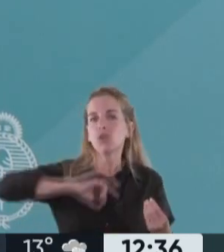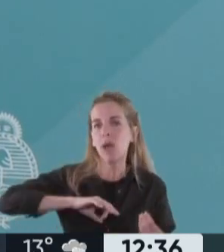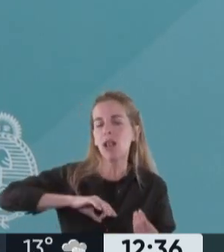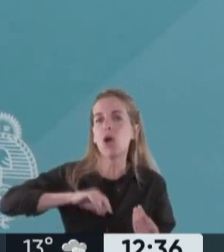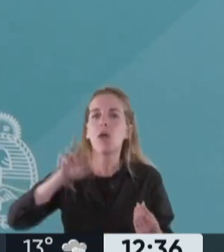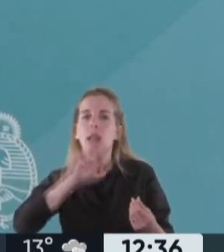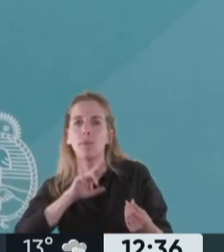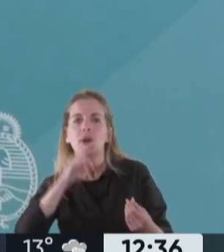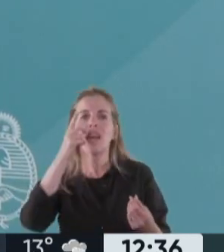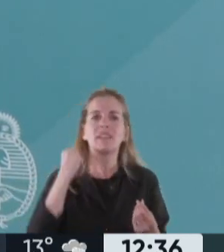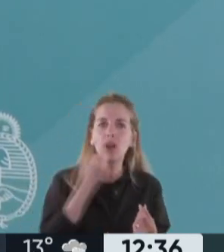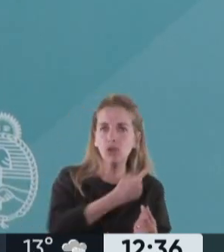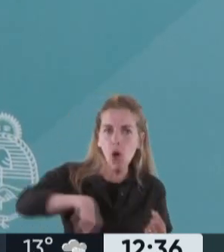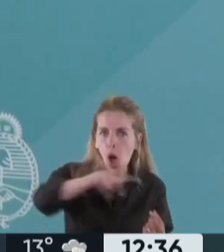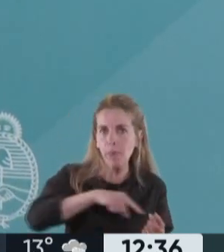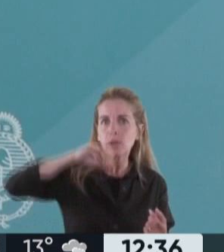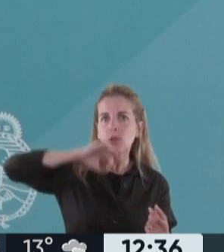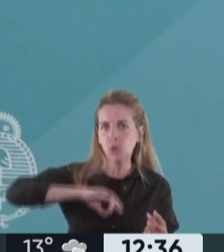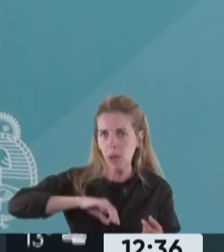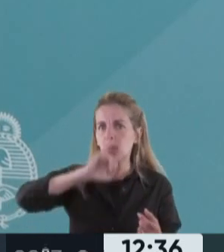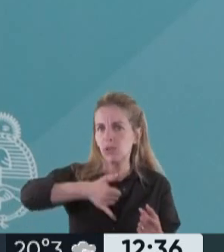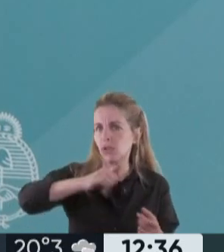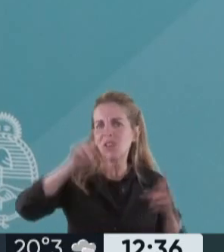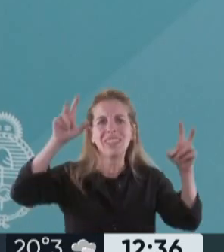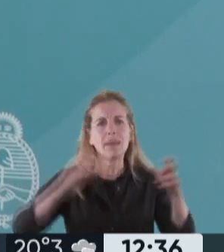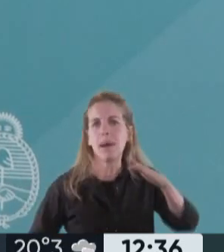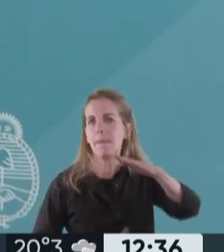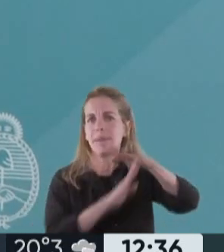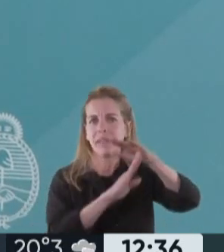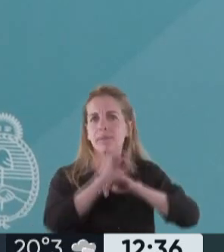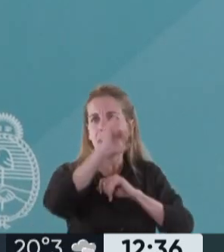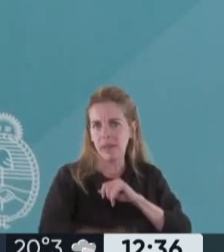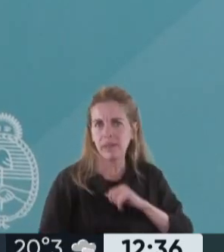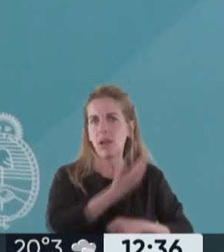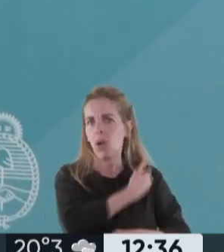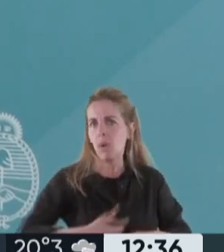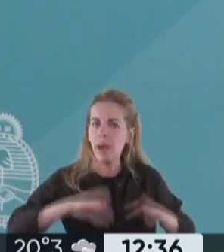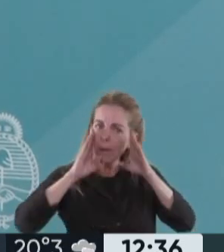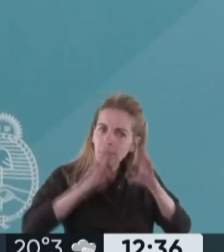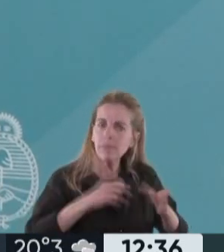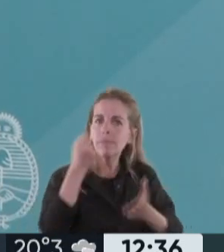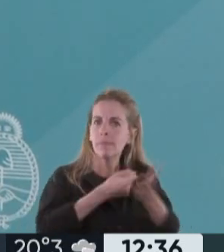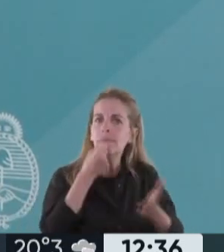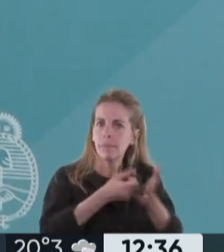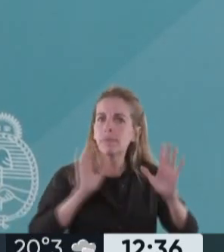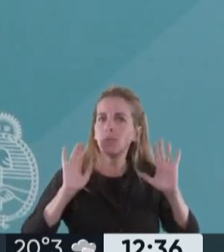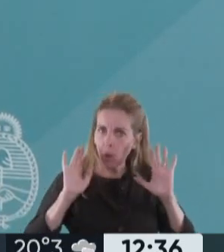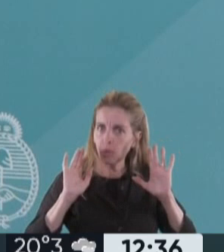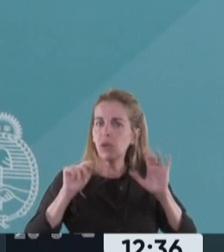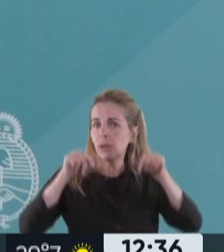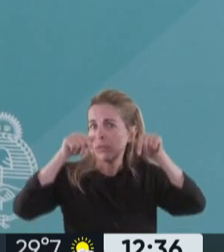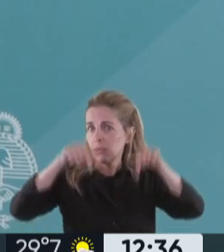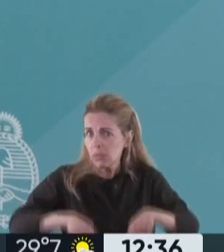los trabajadores sea una prioridad para nuestra gestión. De modo que en la mesa están todos